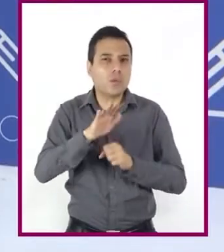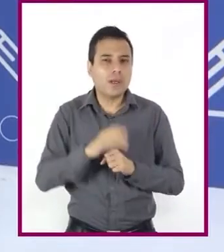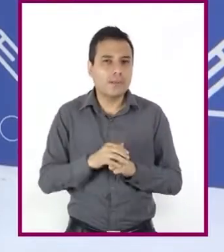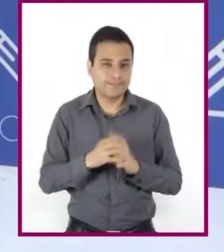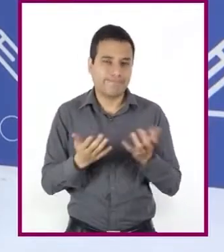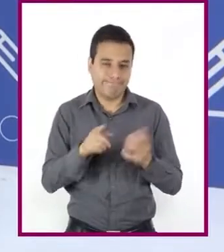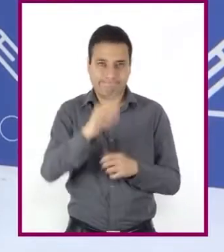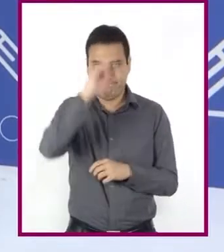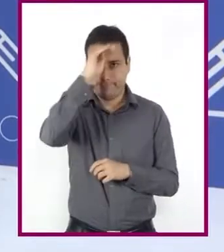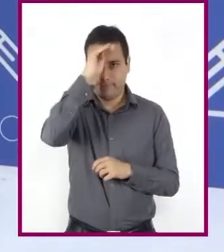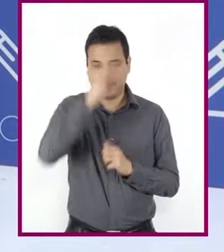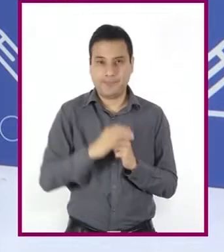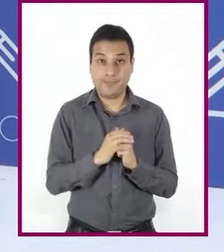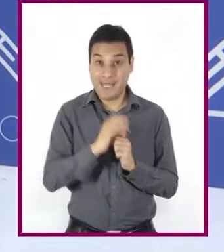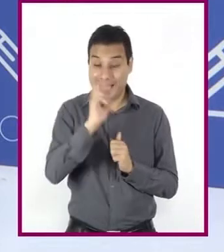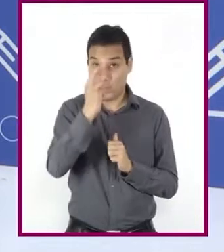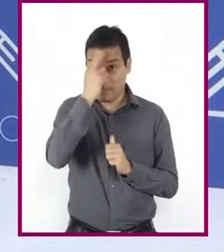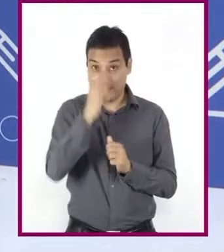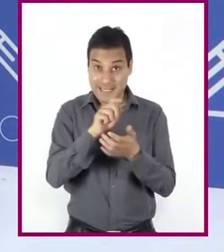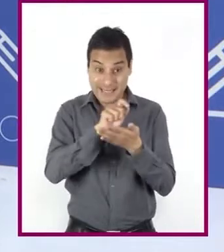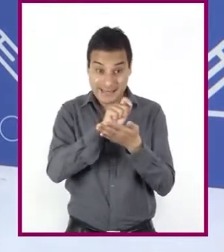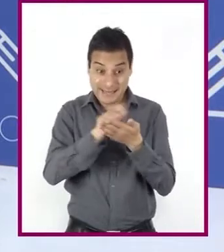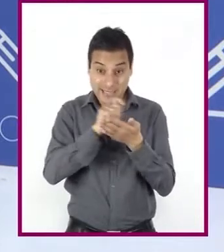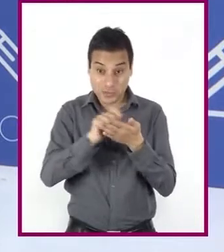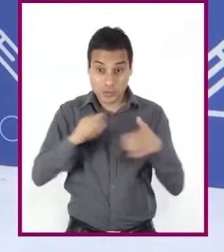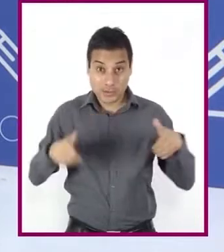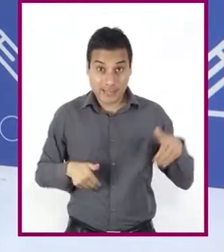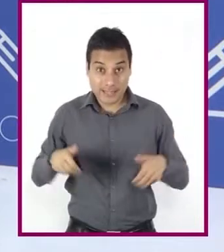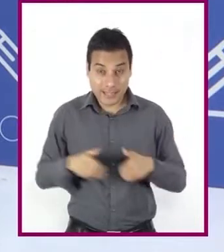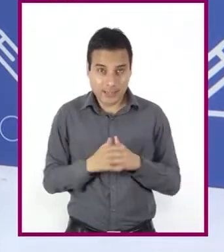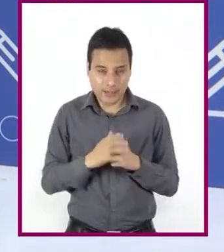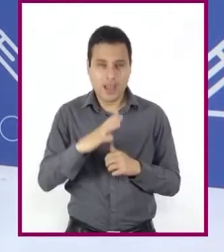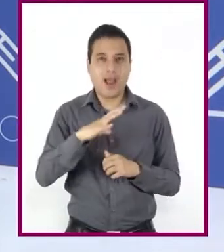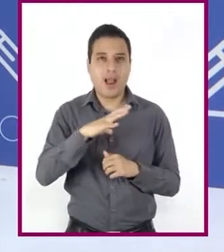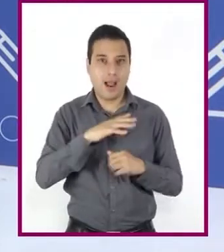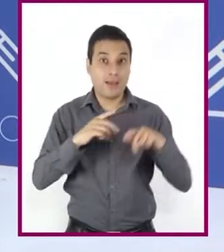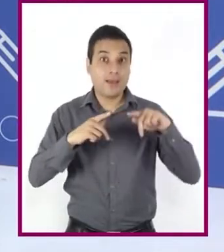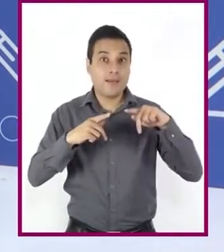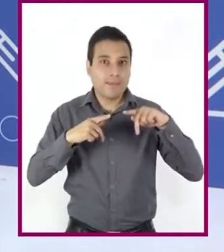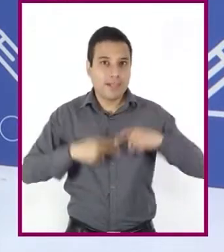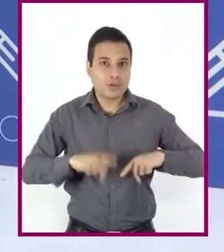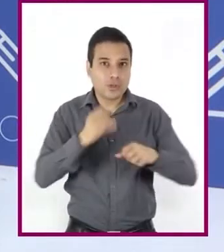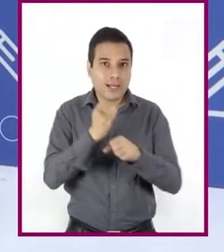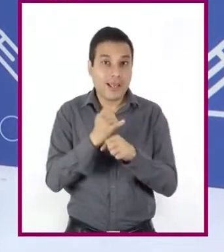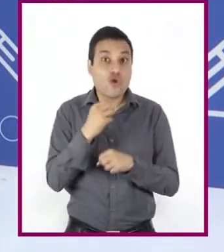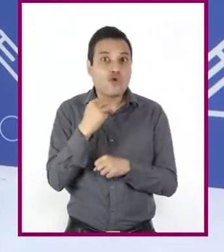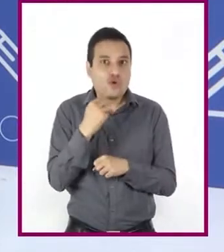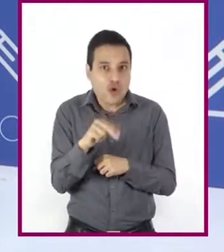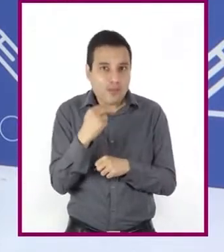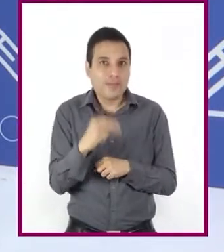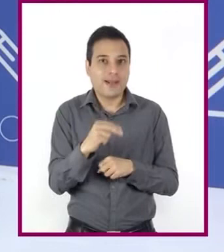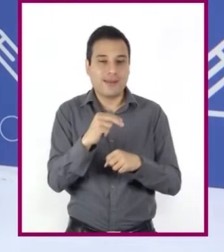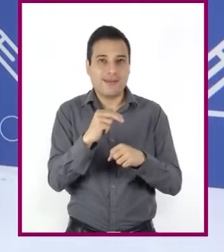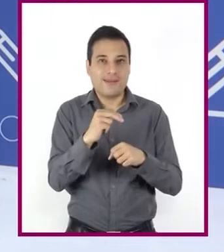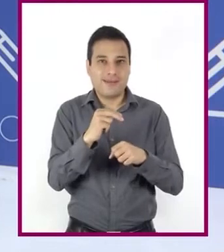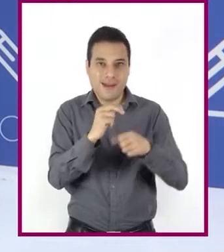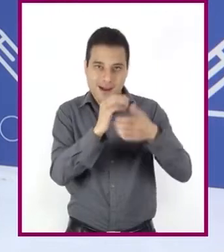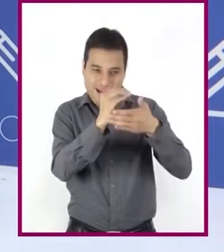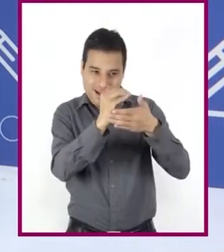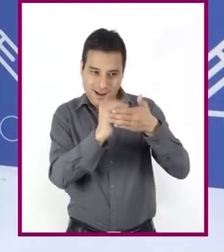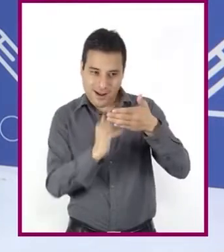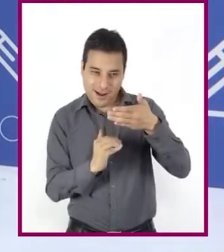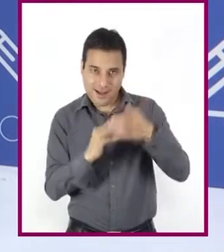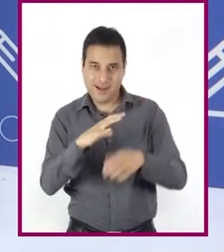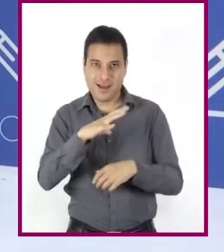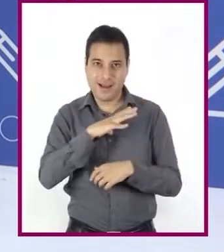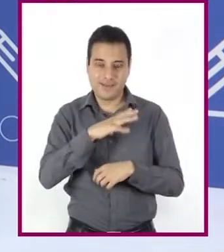Además, recordemos que los textos teatrales están habitados por personajes que desarrollan la acción, y que este tipo de